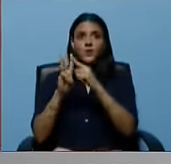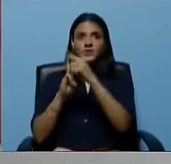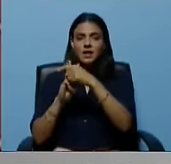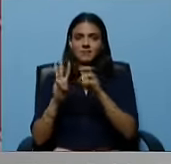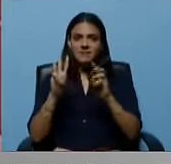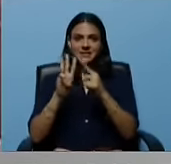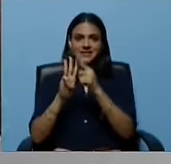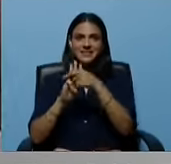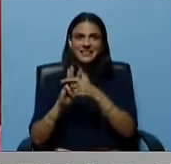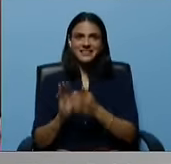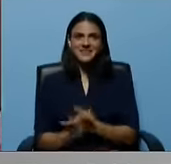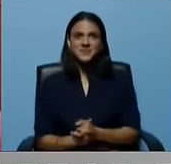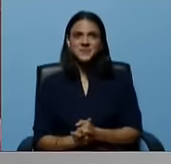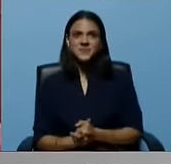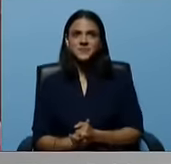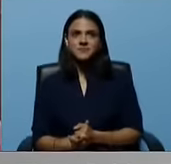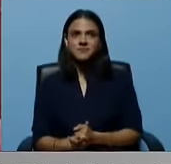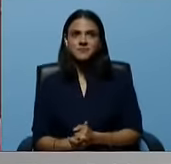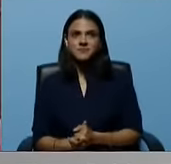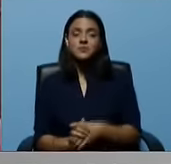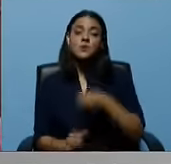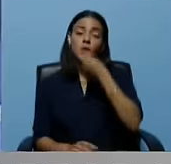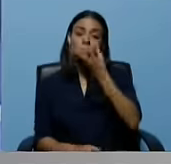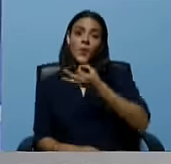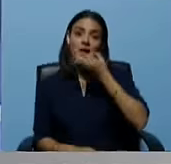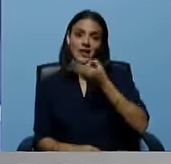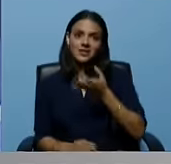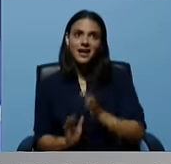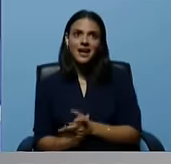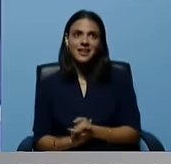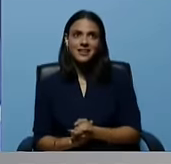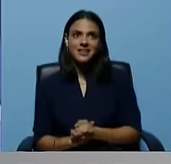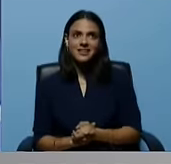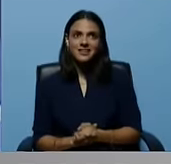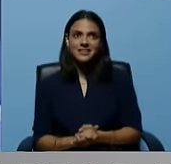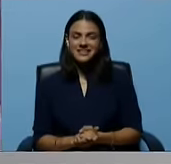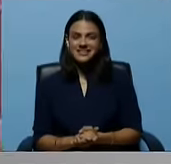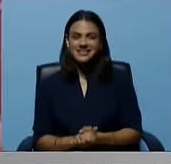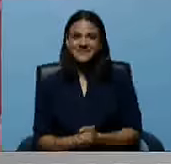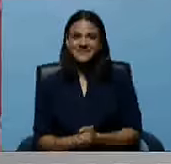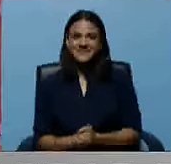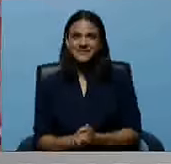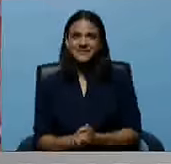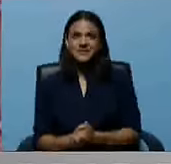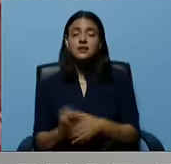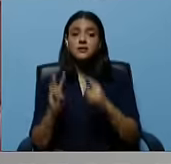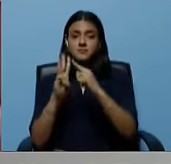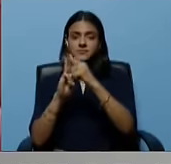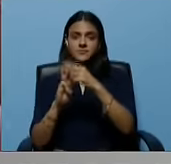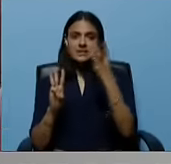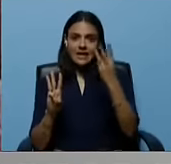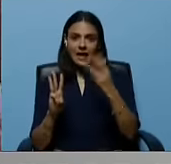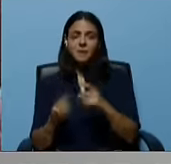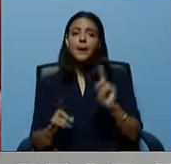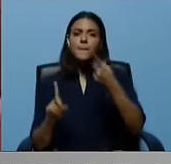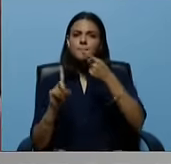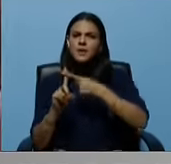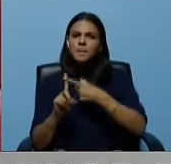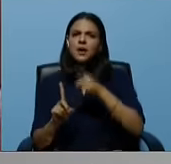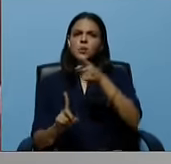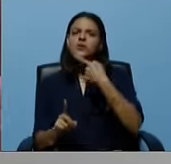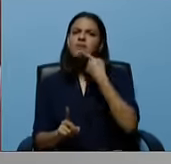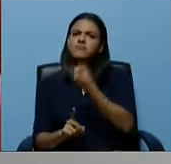¿3? Bueno, si la W preguntó 4. Tres preguntas. La primera, usted ha dicho